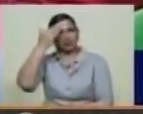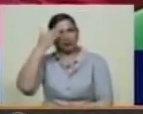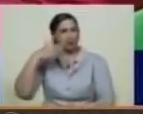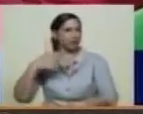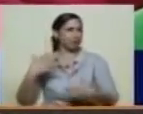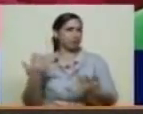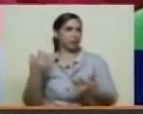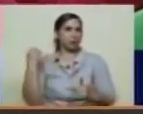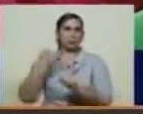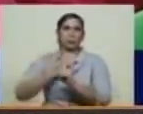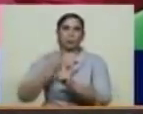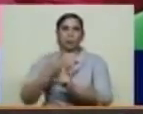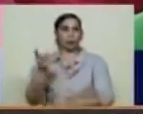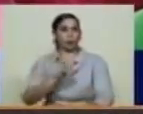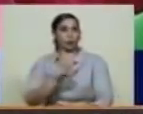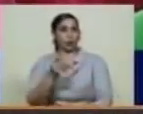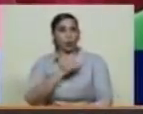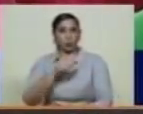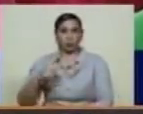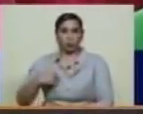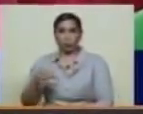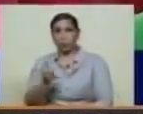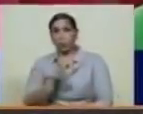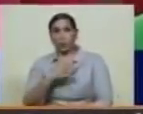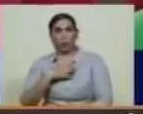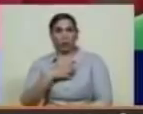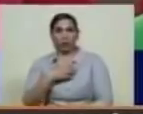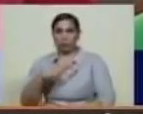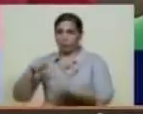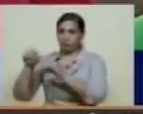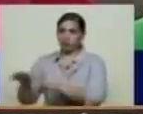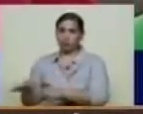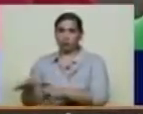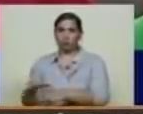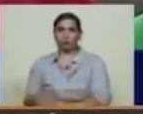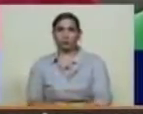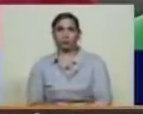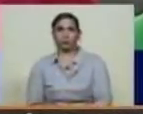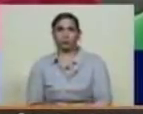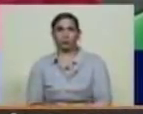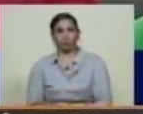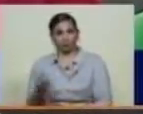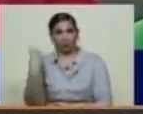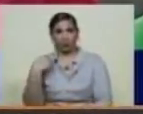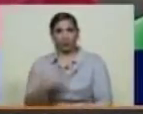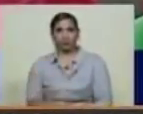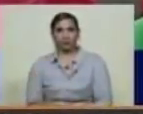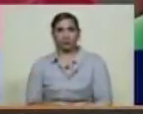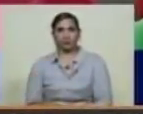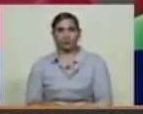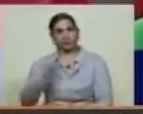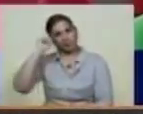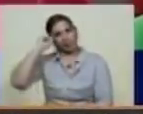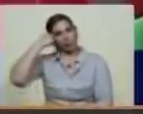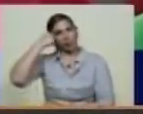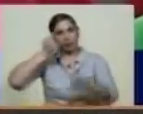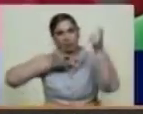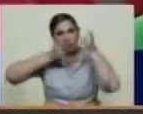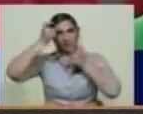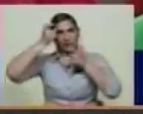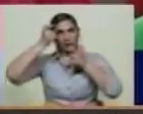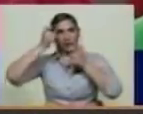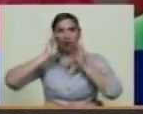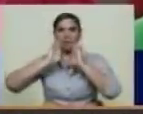No nos podemos rendir bajo ninguna circunstancia. Ayer recordábamos al comandante Chávez en la avenida